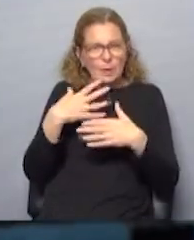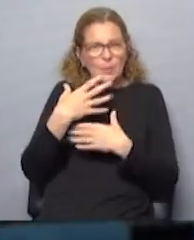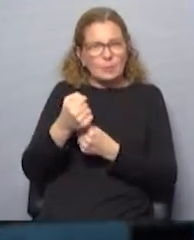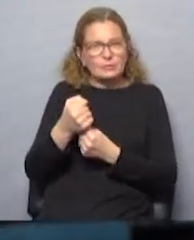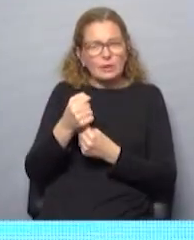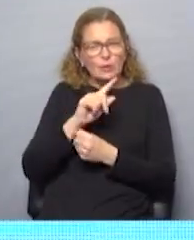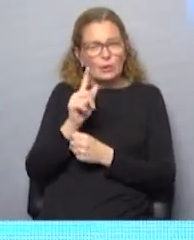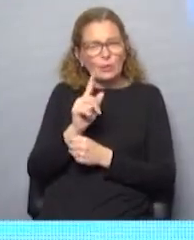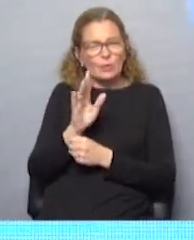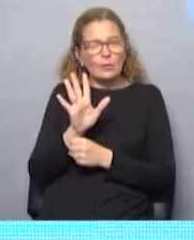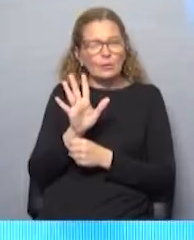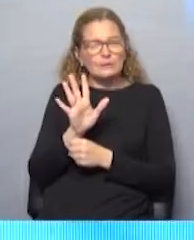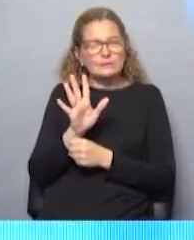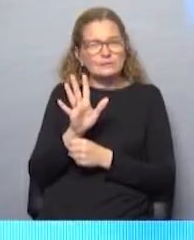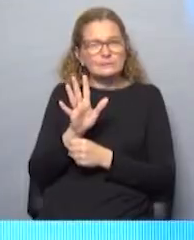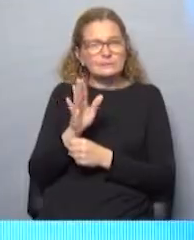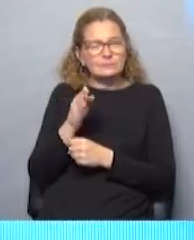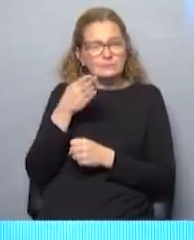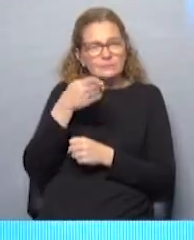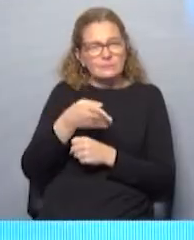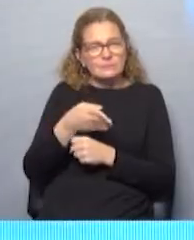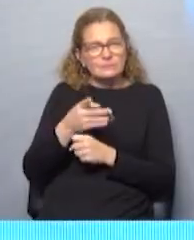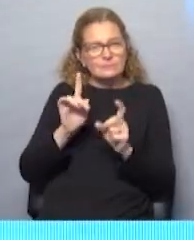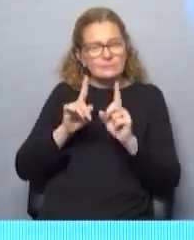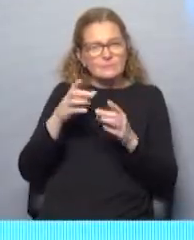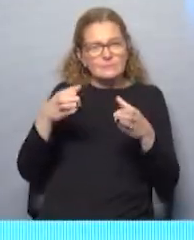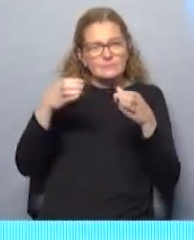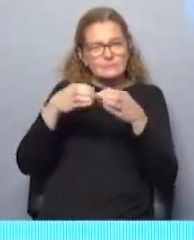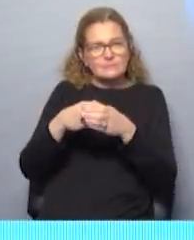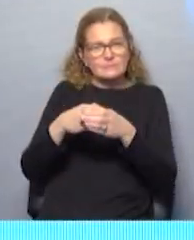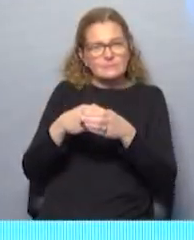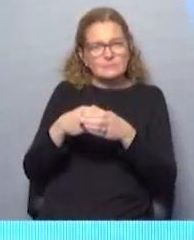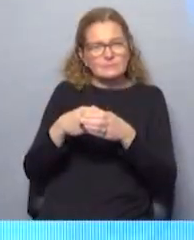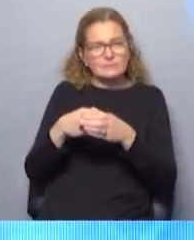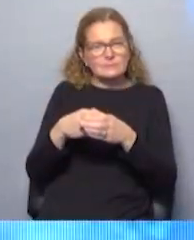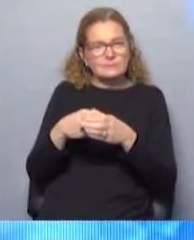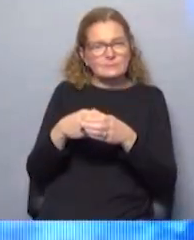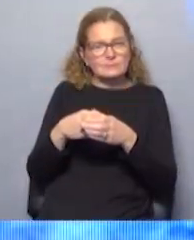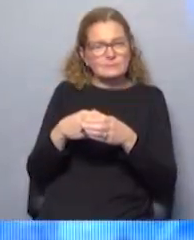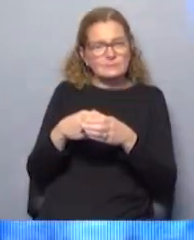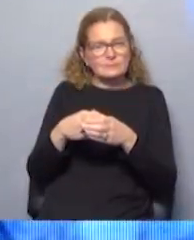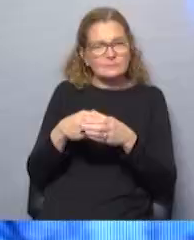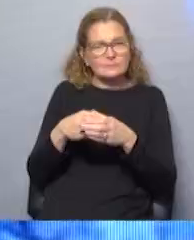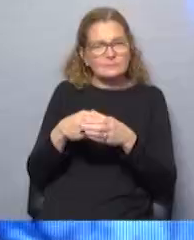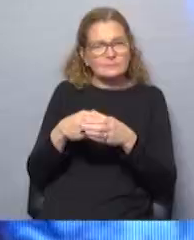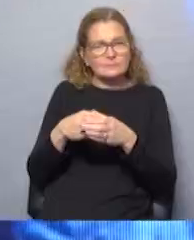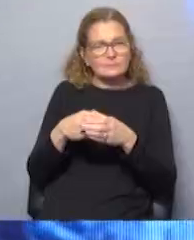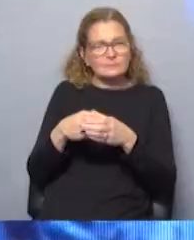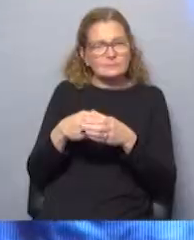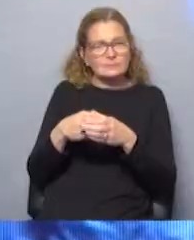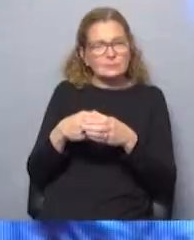y bueno hemos tenido alguna reunión con sobre todo con la